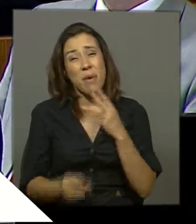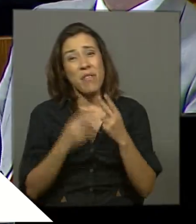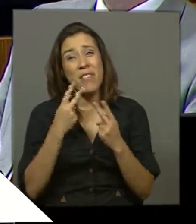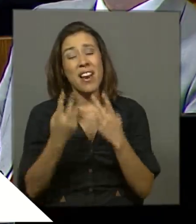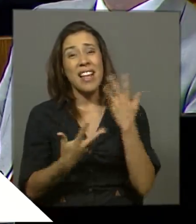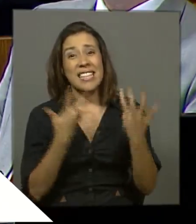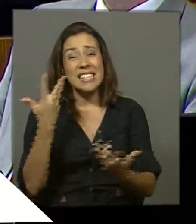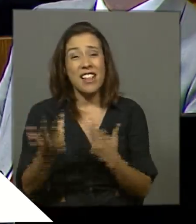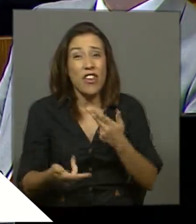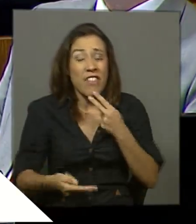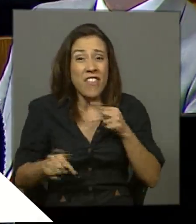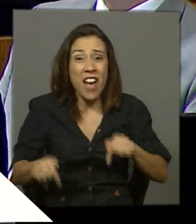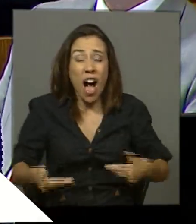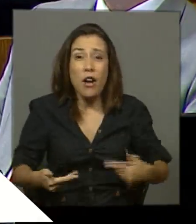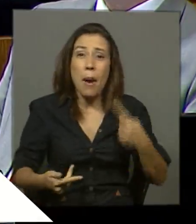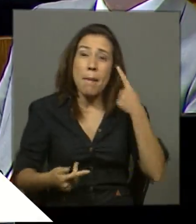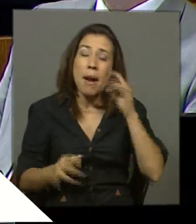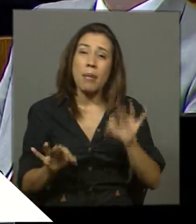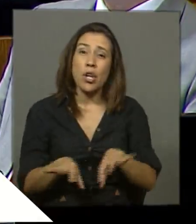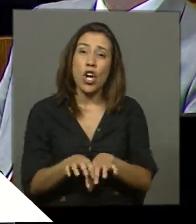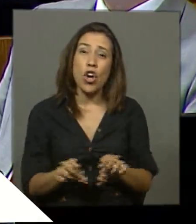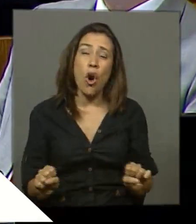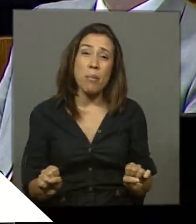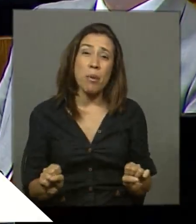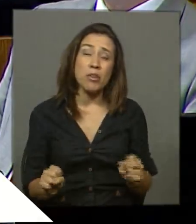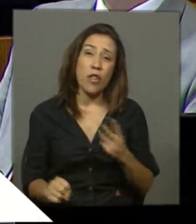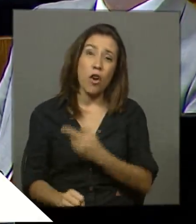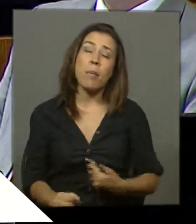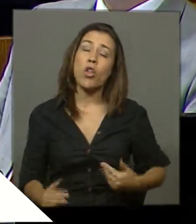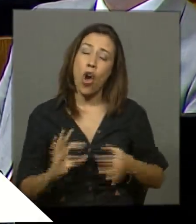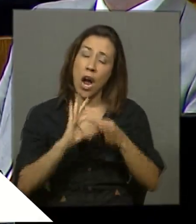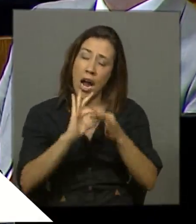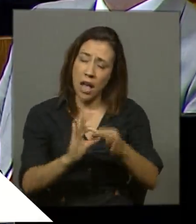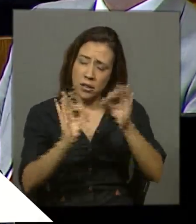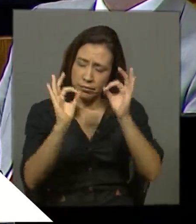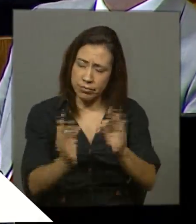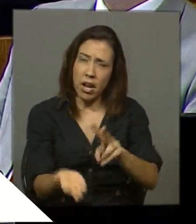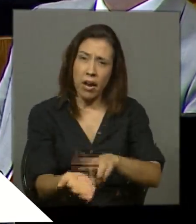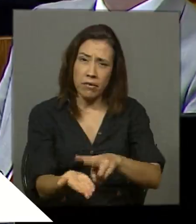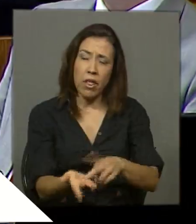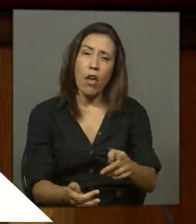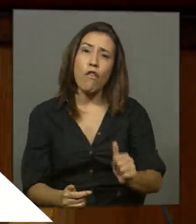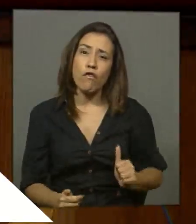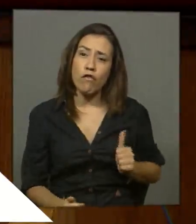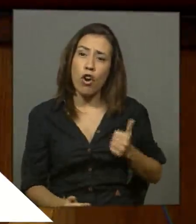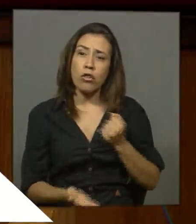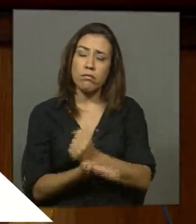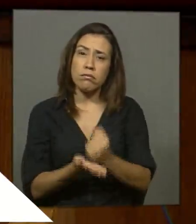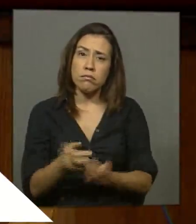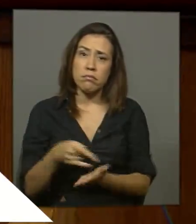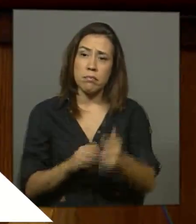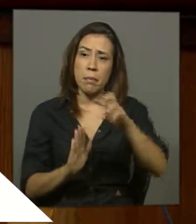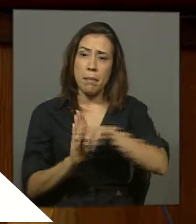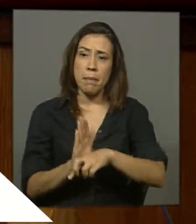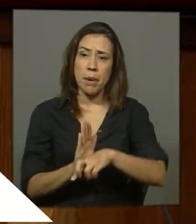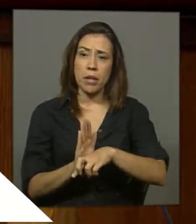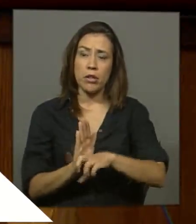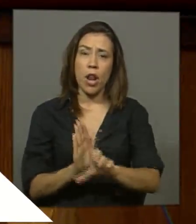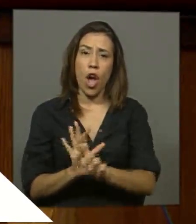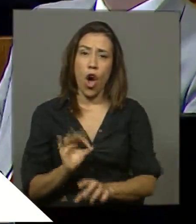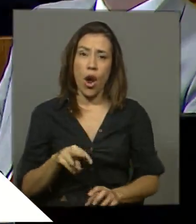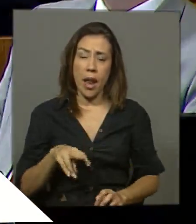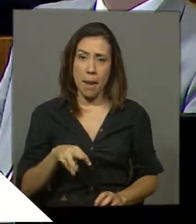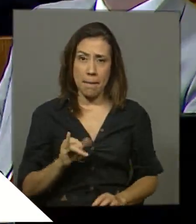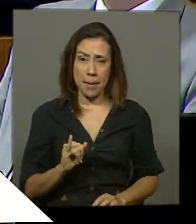incendio que tenemos ahora para tener un compromiso del gobierno pero le agradezco sinceramente la voluntad de despachar el proyecto de ley de la unemi